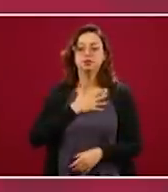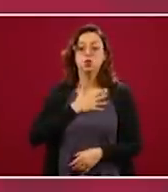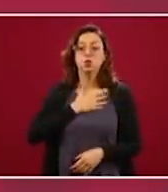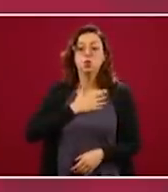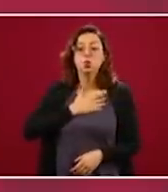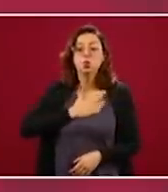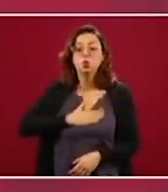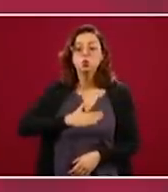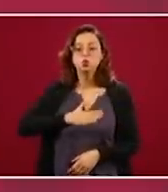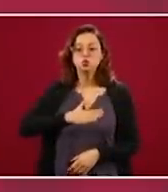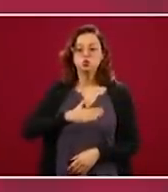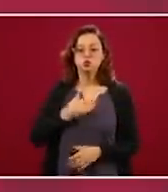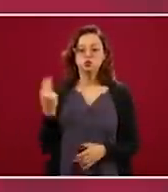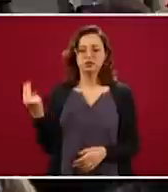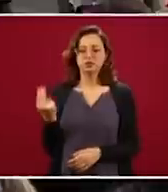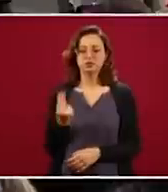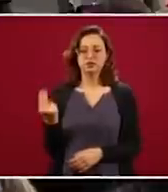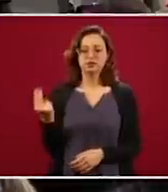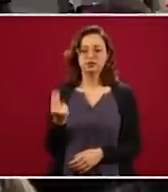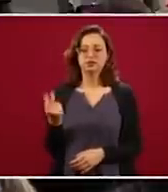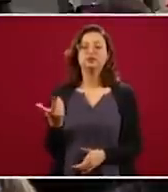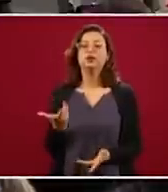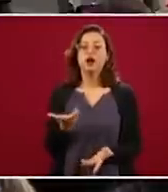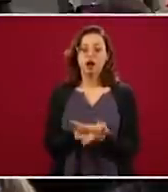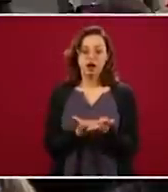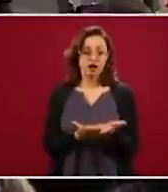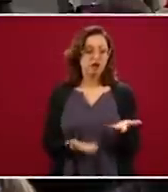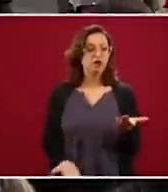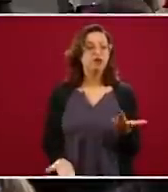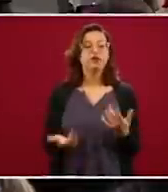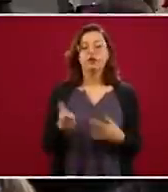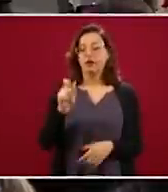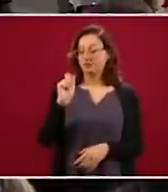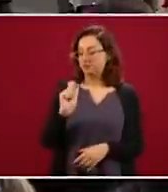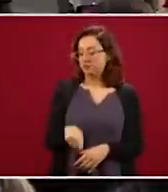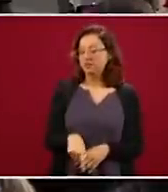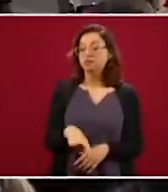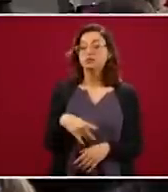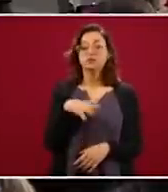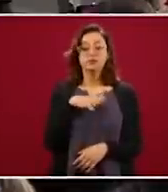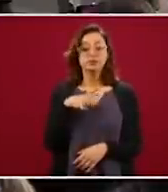y así estamos, así nos dejó